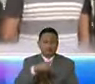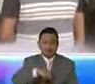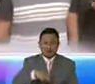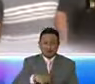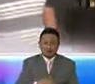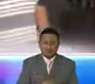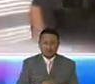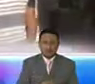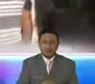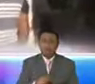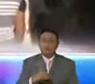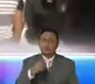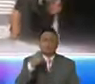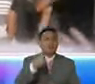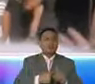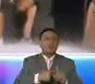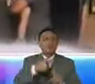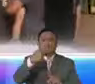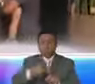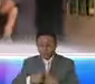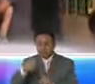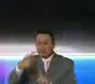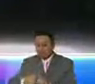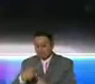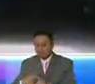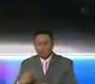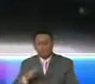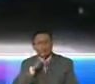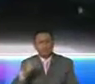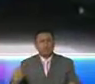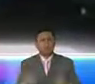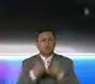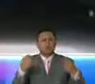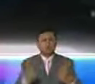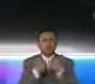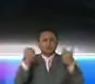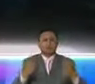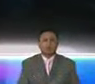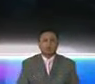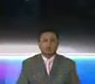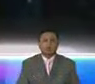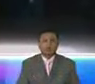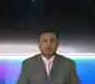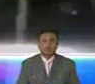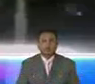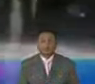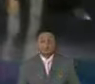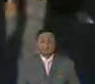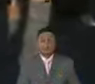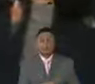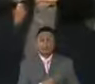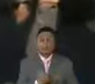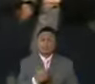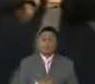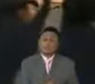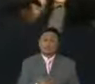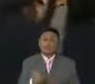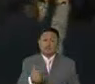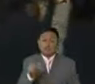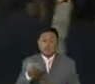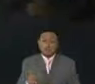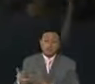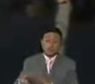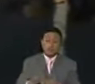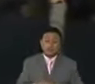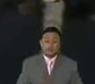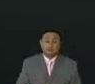si pasa de un mes a otro mes, accidente. En fin, un accidente con felicidad que pudo tener consecuencias